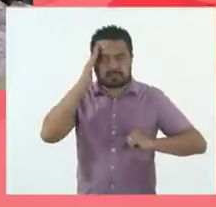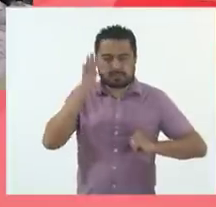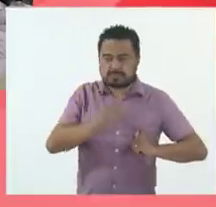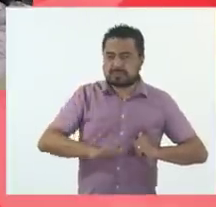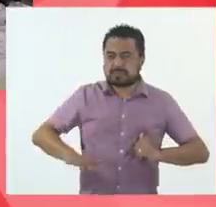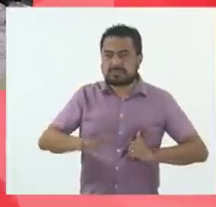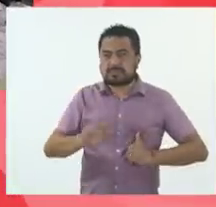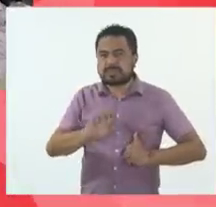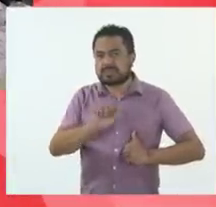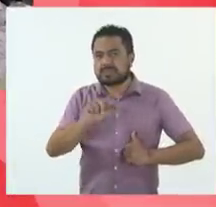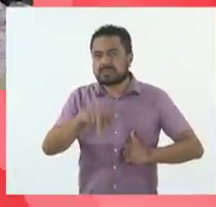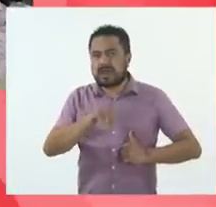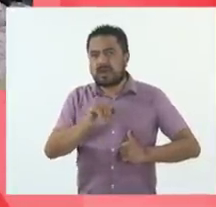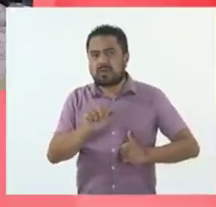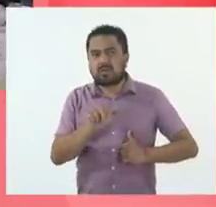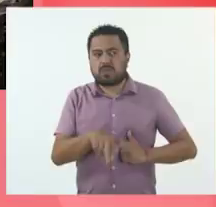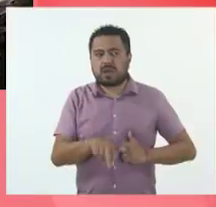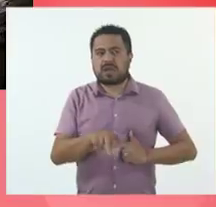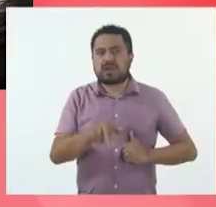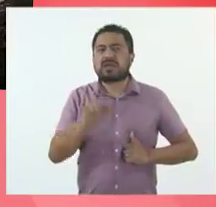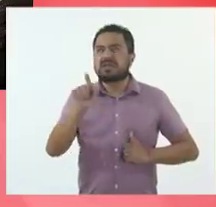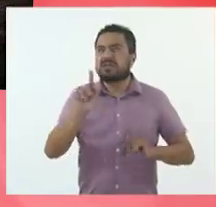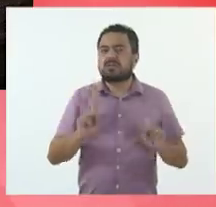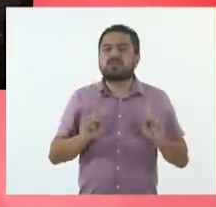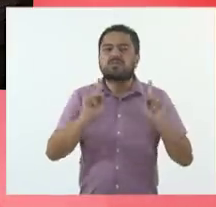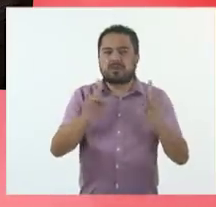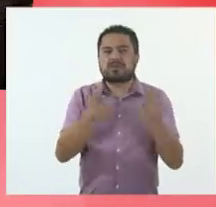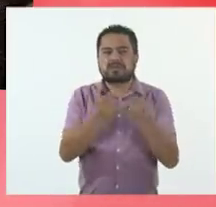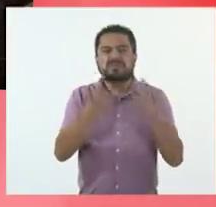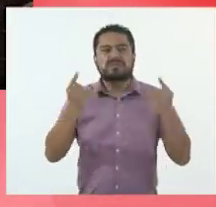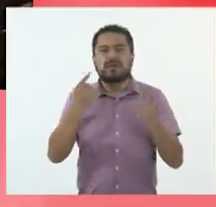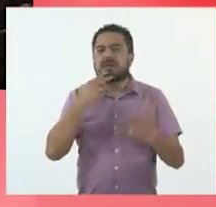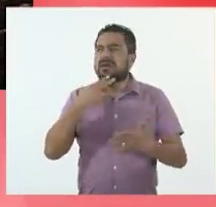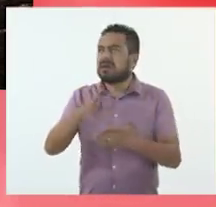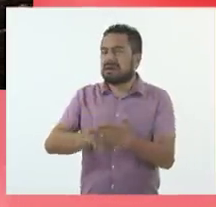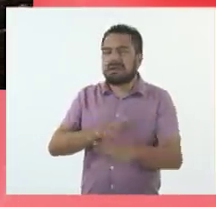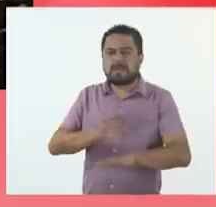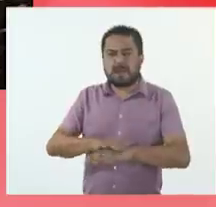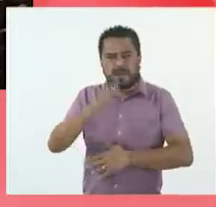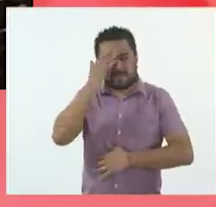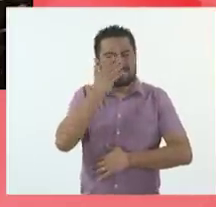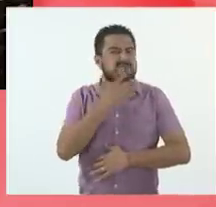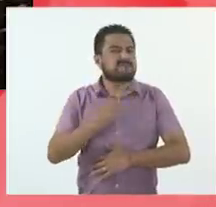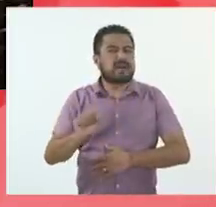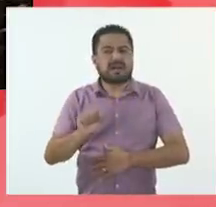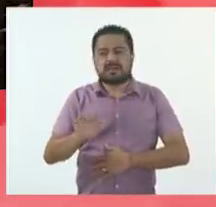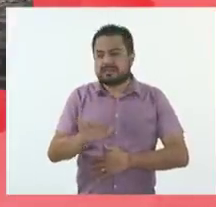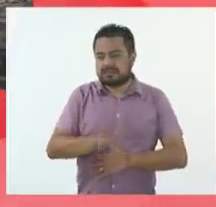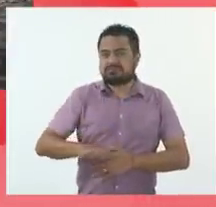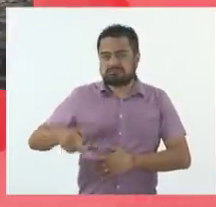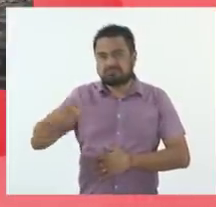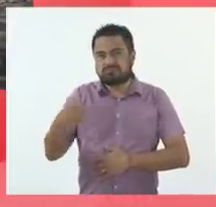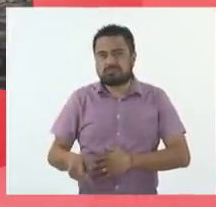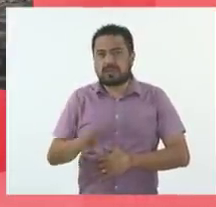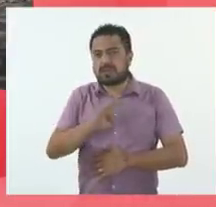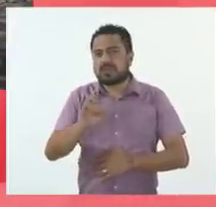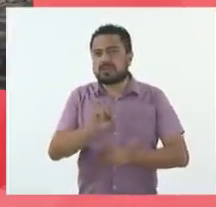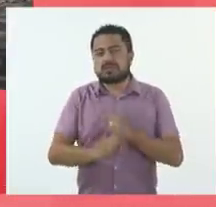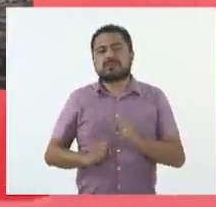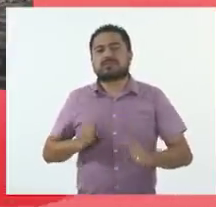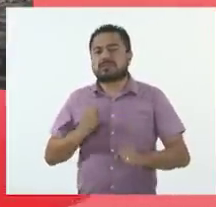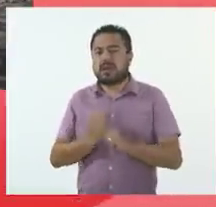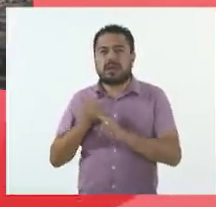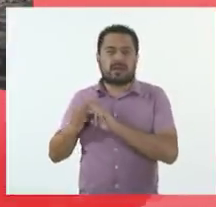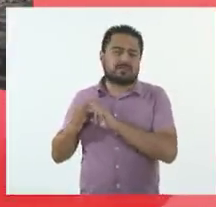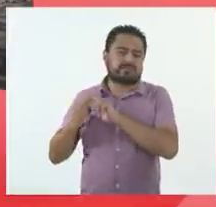Río y es el puente de la historia. Prácticamente es la estampa más conocida de San Juan del Río. Ha cumplido ya 300 años,